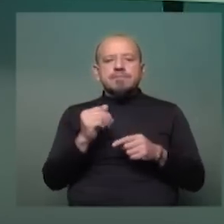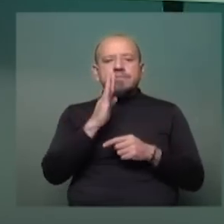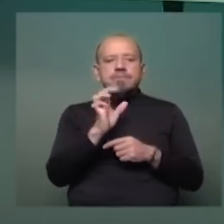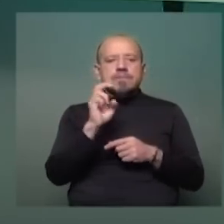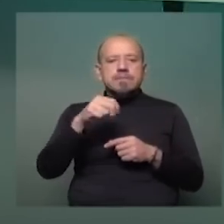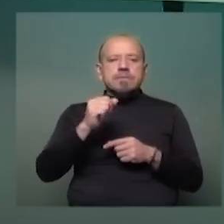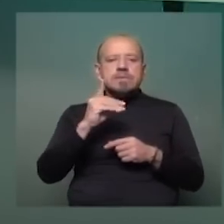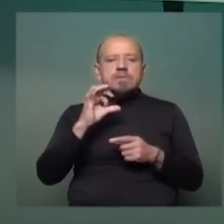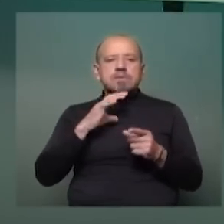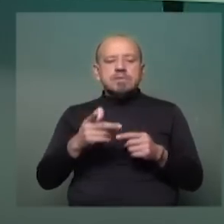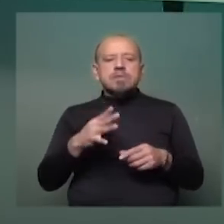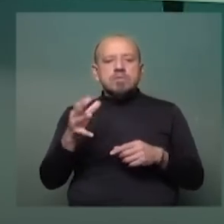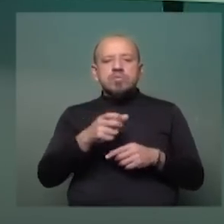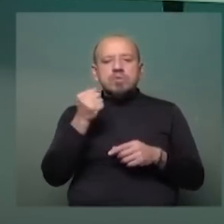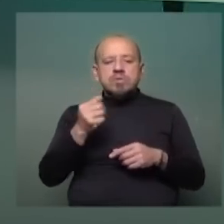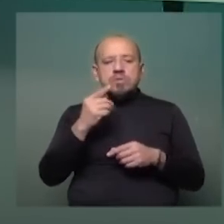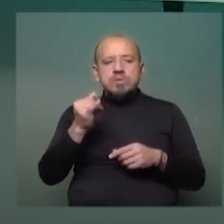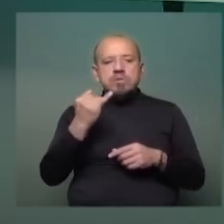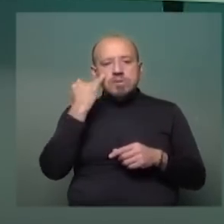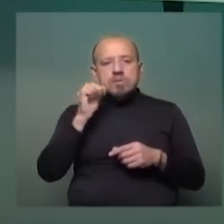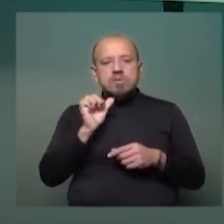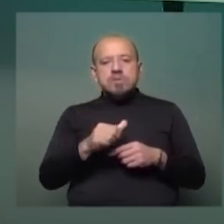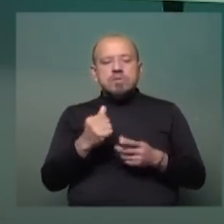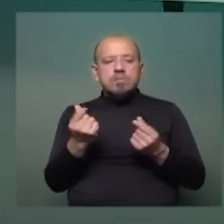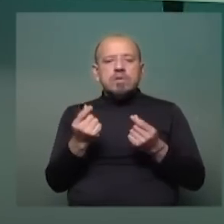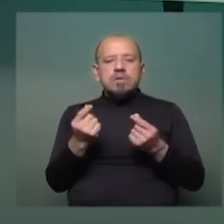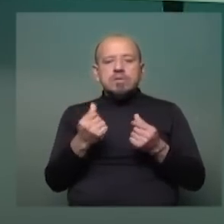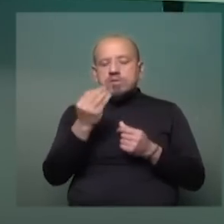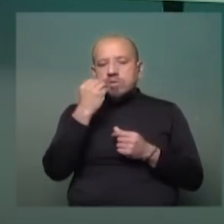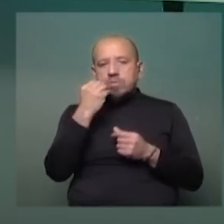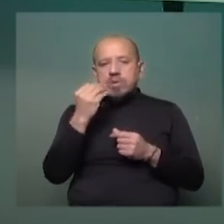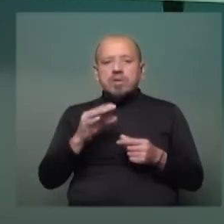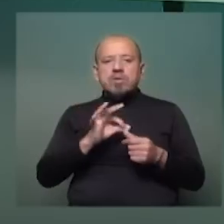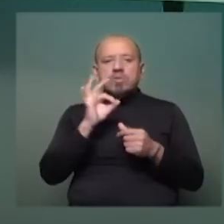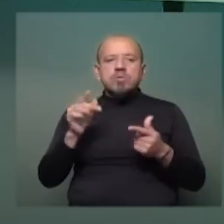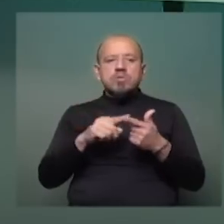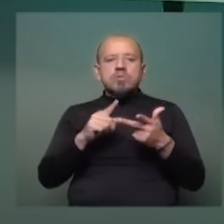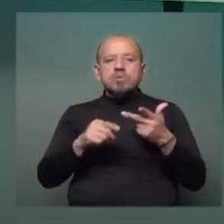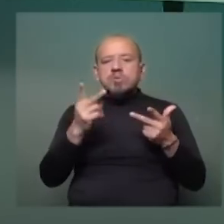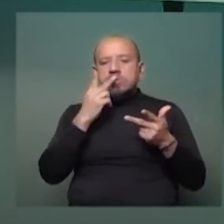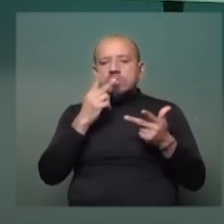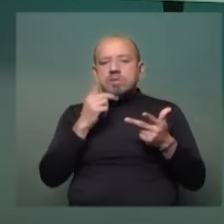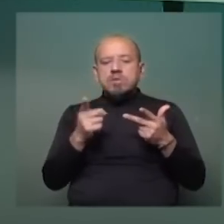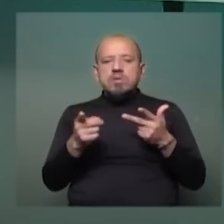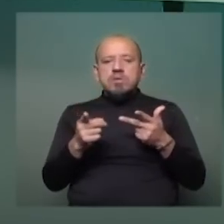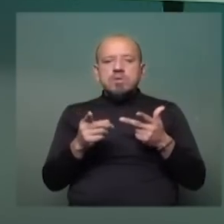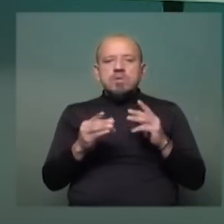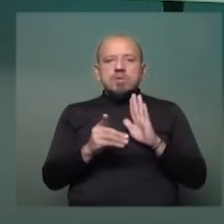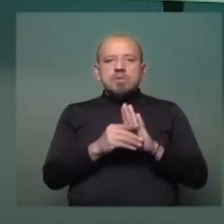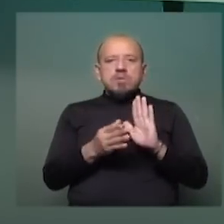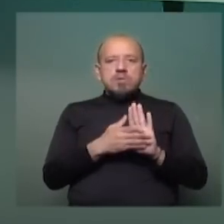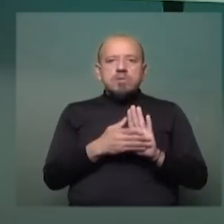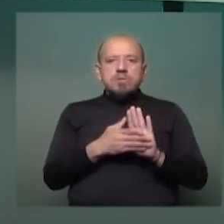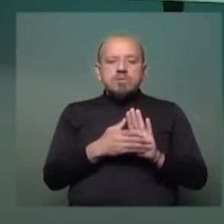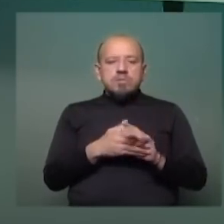abusaba sexualmente de menores a cambio de dinero comida o incluso cigarrillos el documento contiene